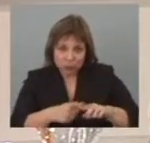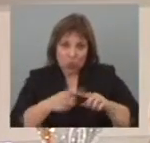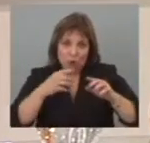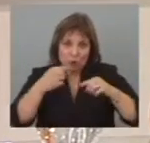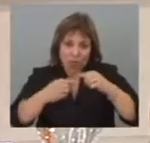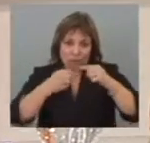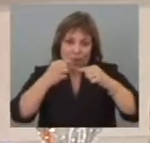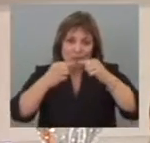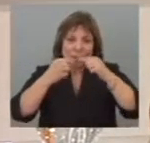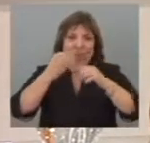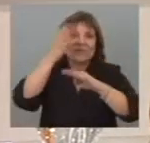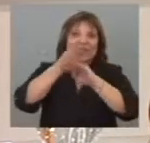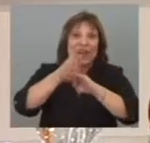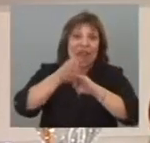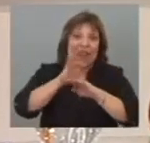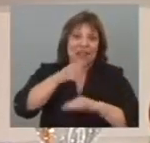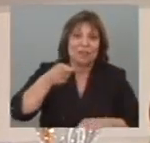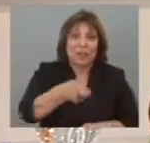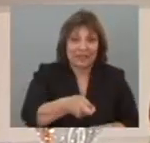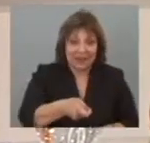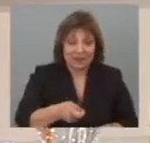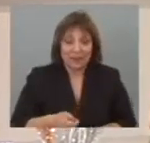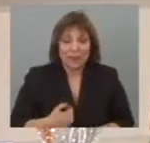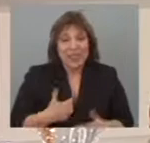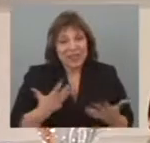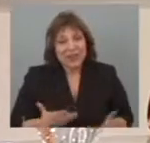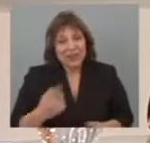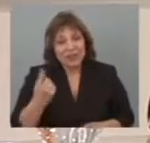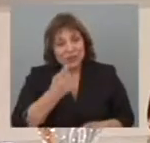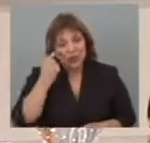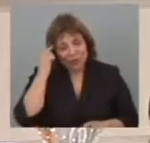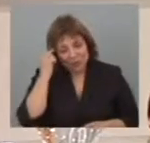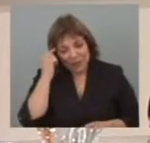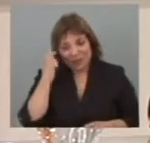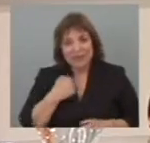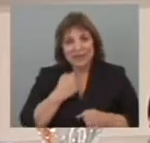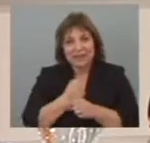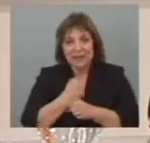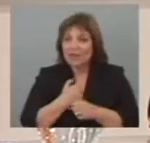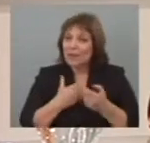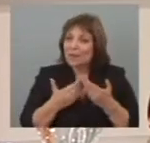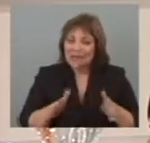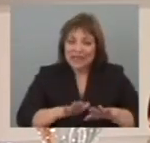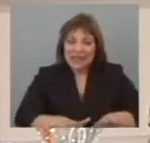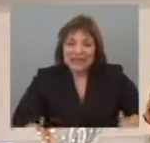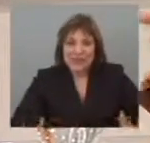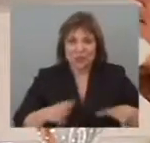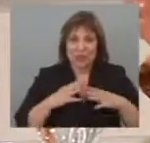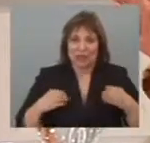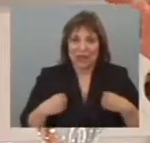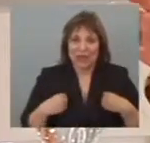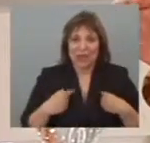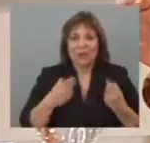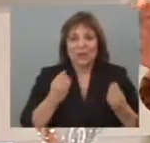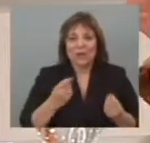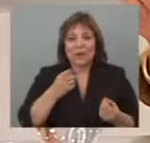más. Pero yo quería hacer una reflexión con ustedes, ¿no? Yo empezaría a trabajar en las escuelas, con los niños. Por aquello que